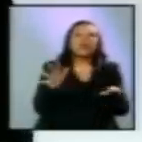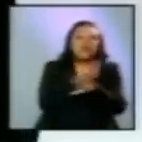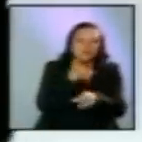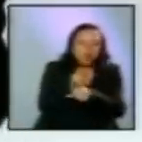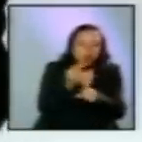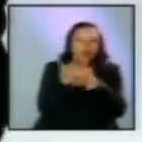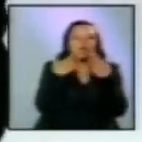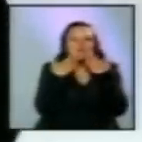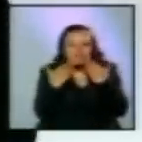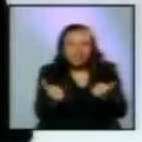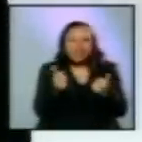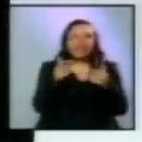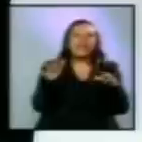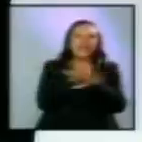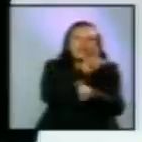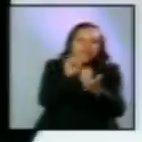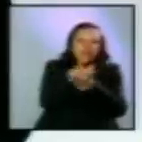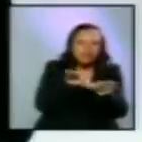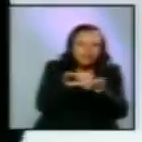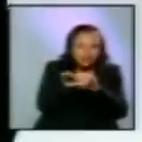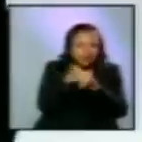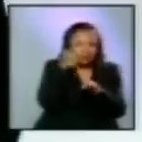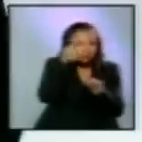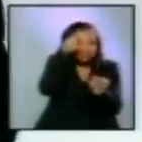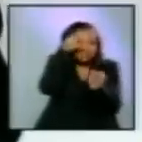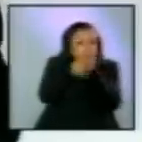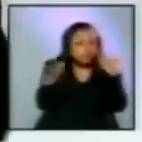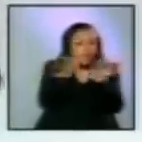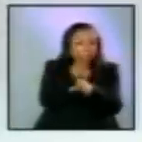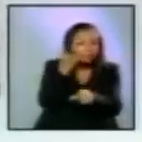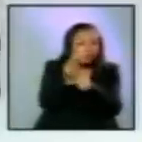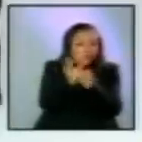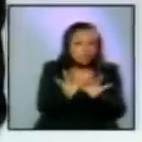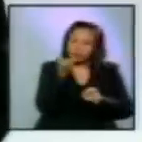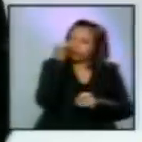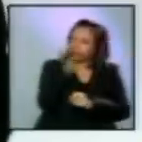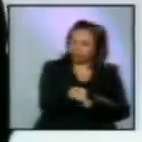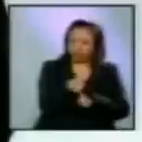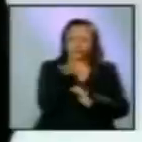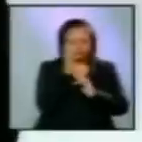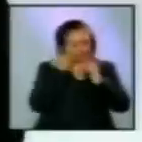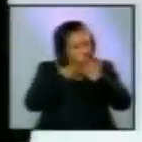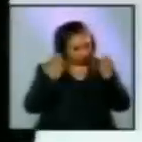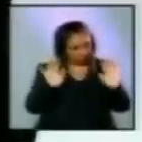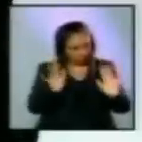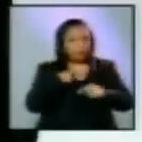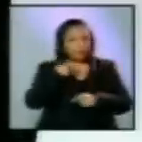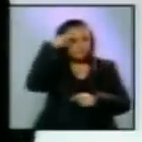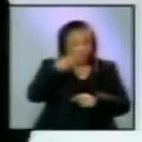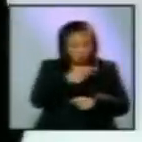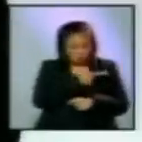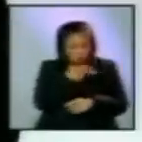reforma laboral, una profunda reforma educativa. Y esto es algo fundamental. Ahora, en México la pobreza extrema